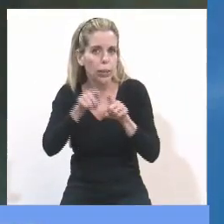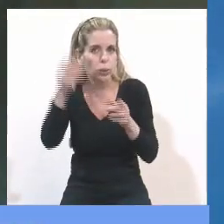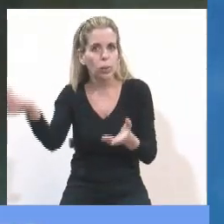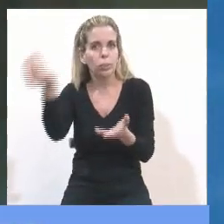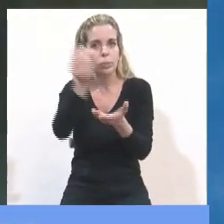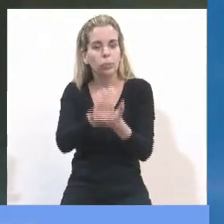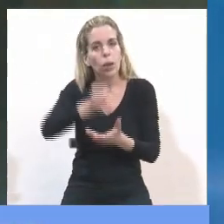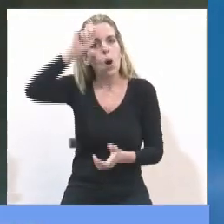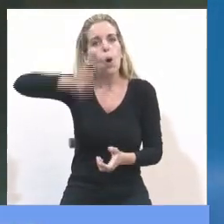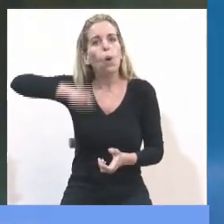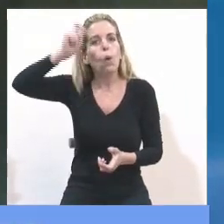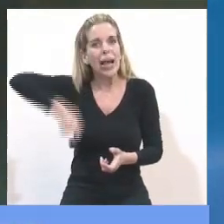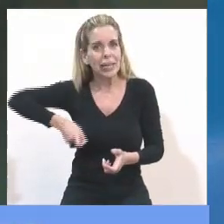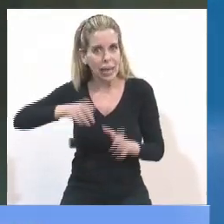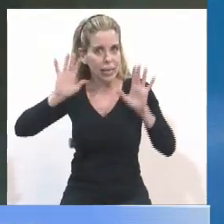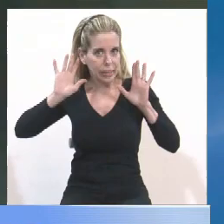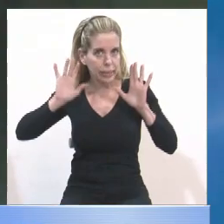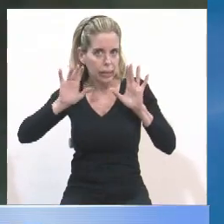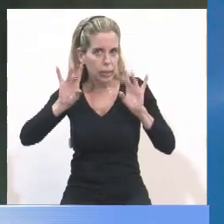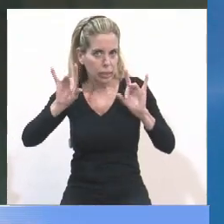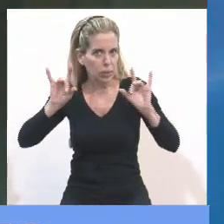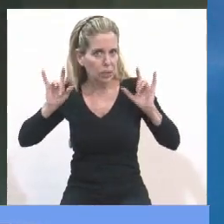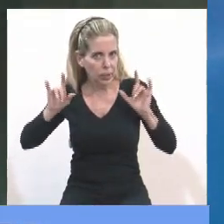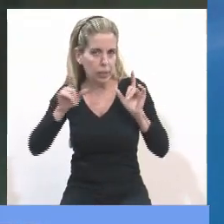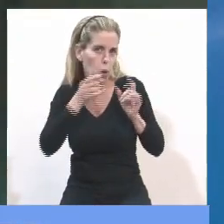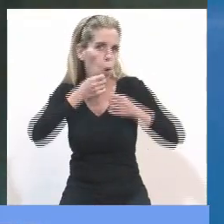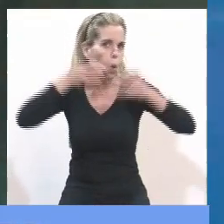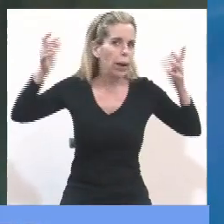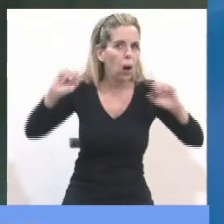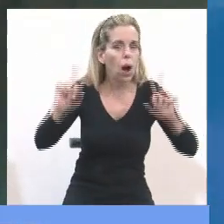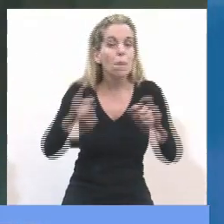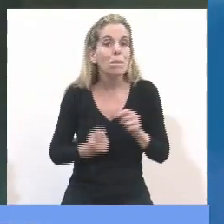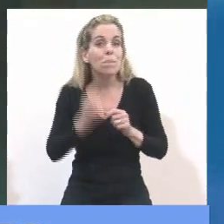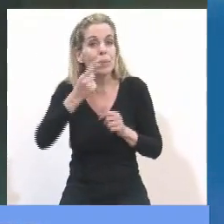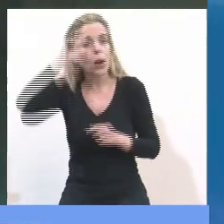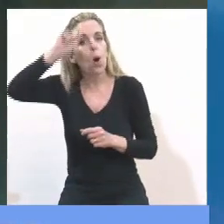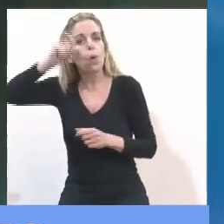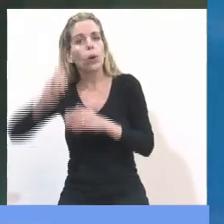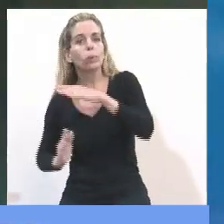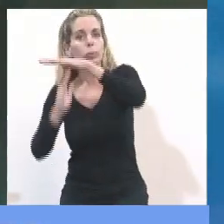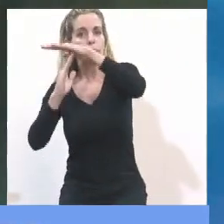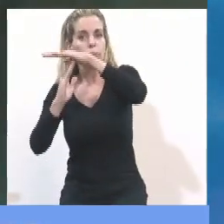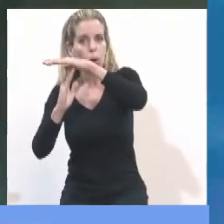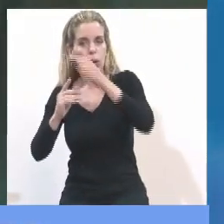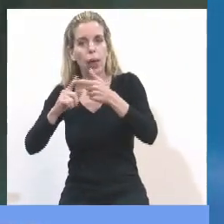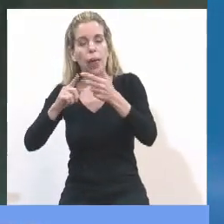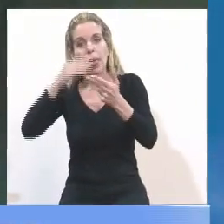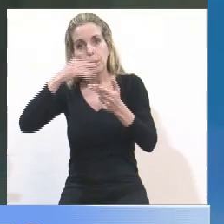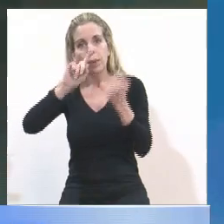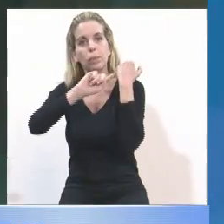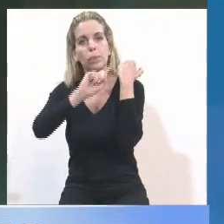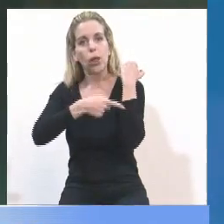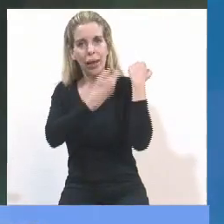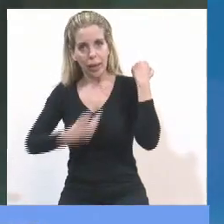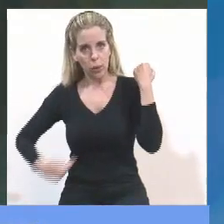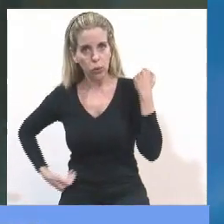de jueces, un trámite complejo en donde interviene primero el Consejo de la Magistratura, luego el Poder Ejecutivo